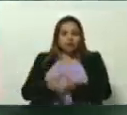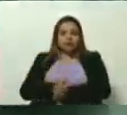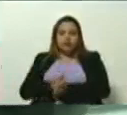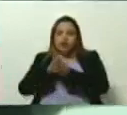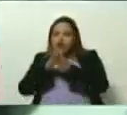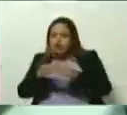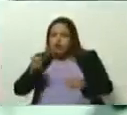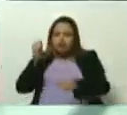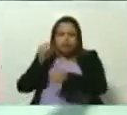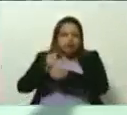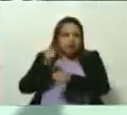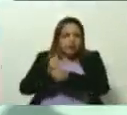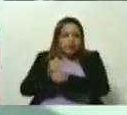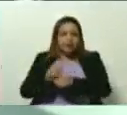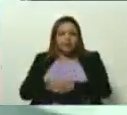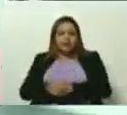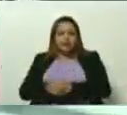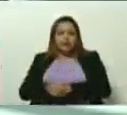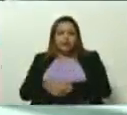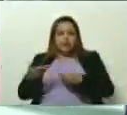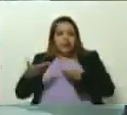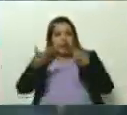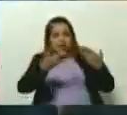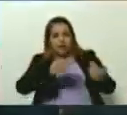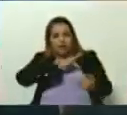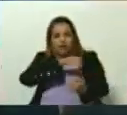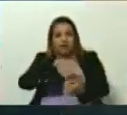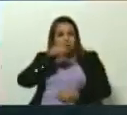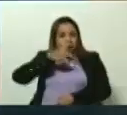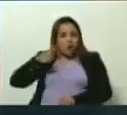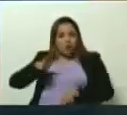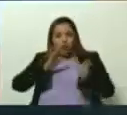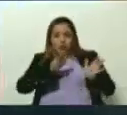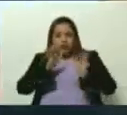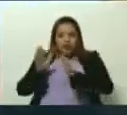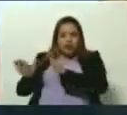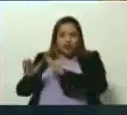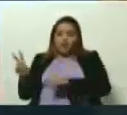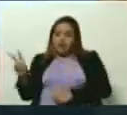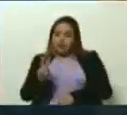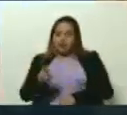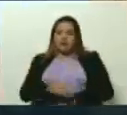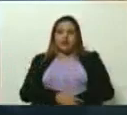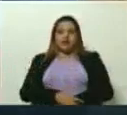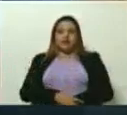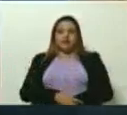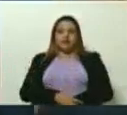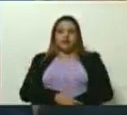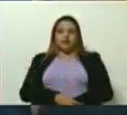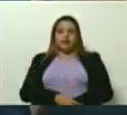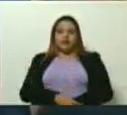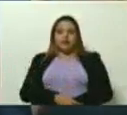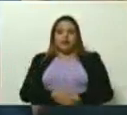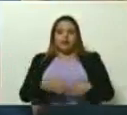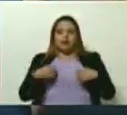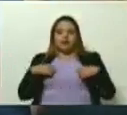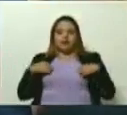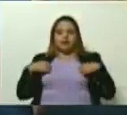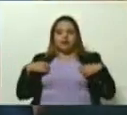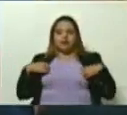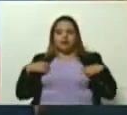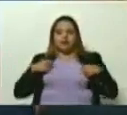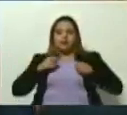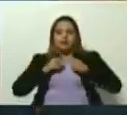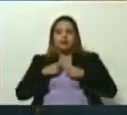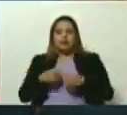un trabajo para empoderar al poder popular, al pueblo venezolano, precisamente de herramientas que les